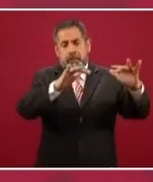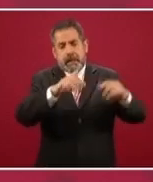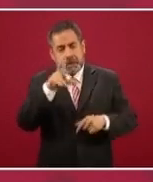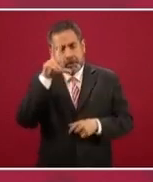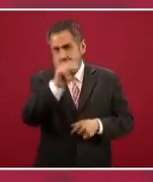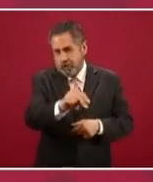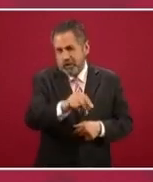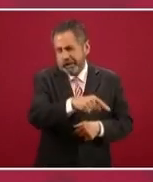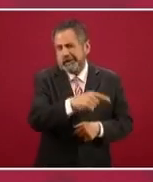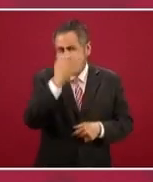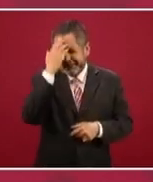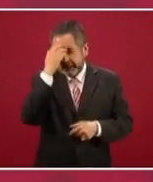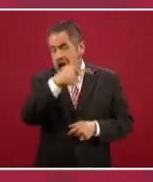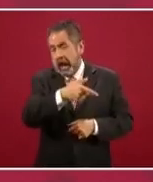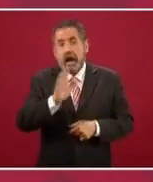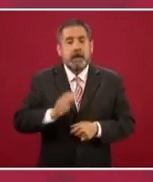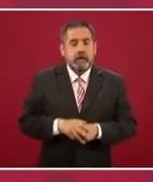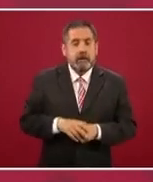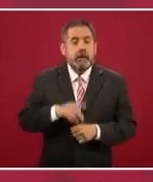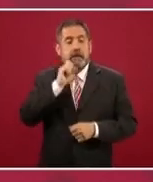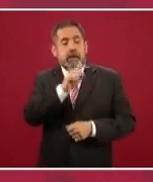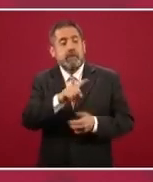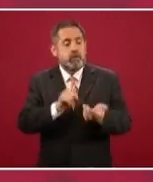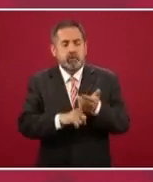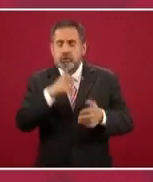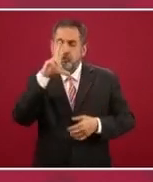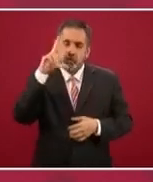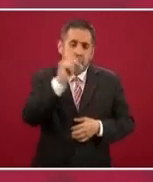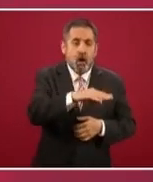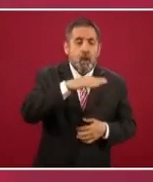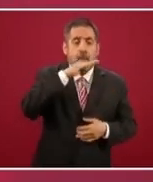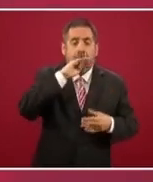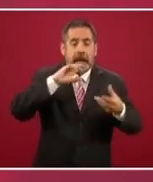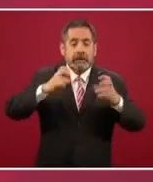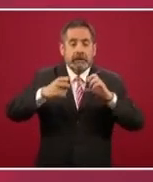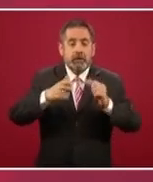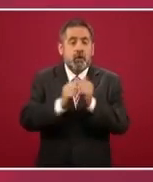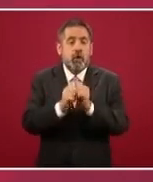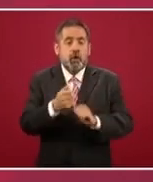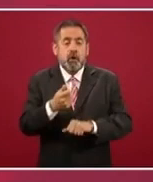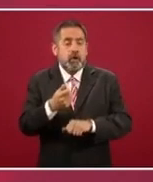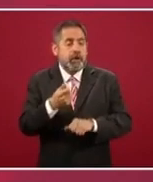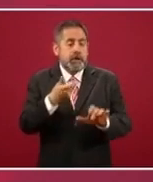prohibimos el uso del maíz transgénico.